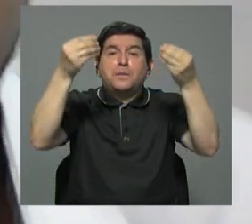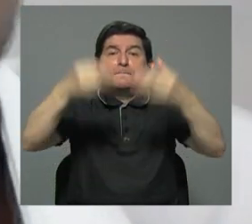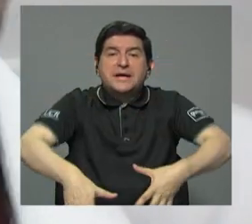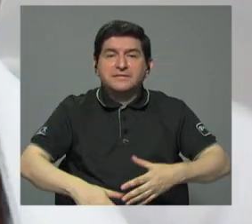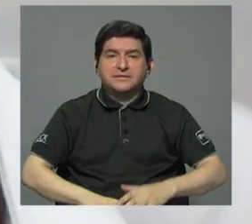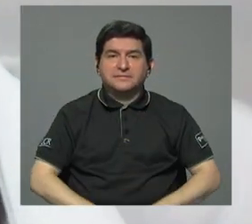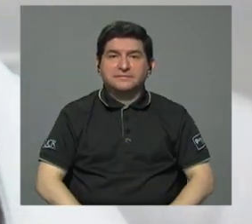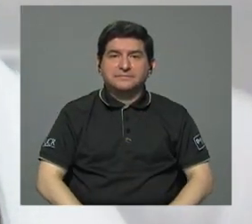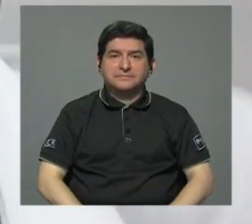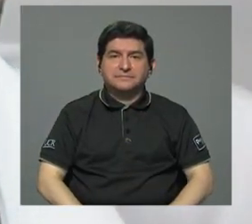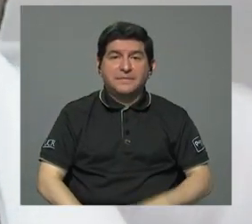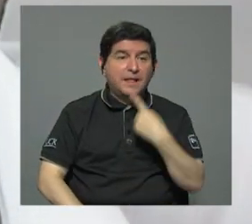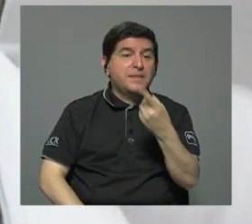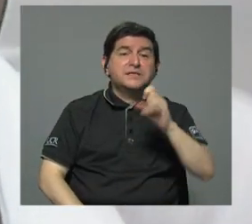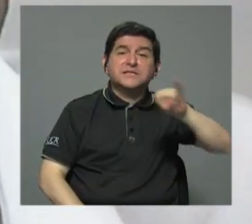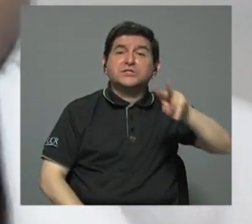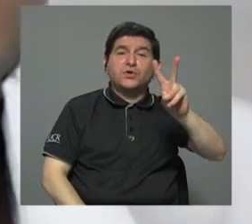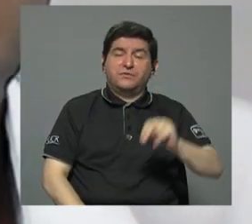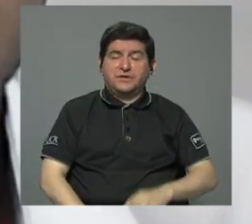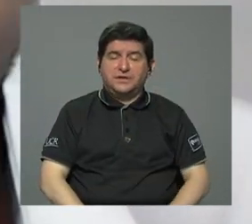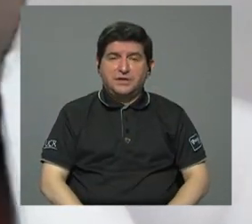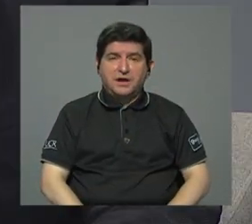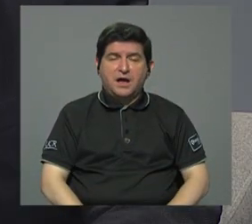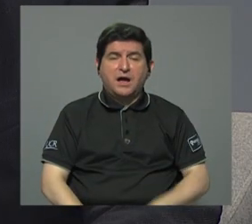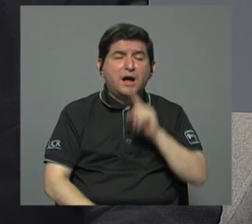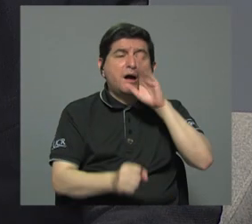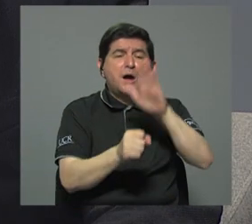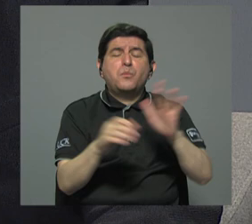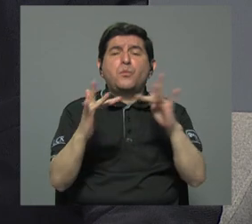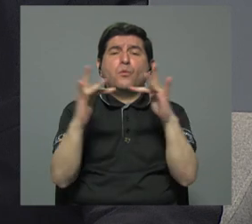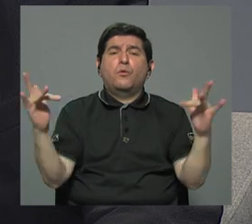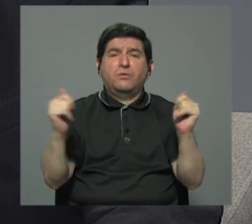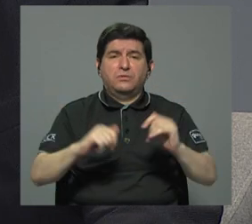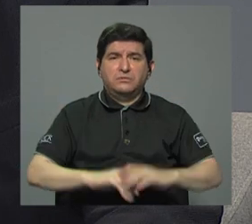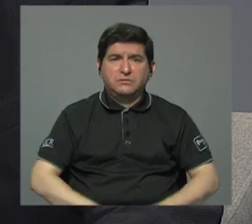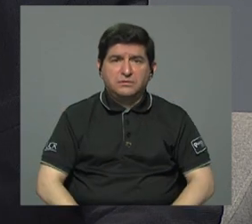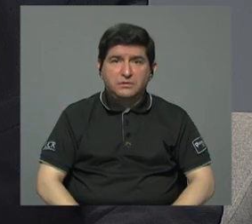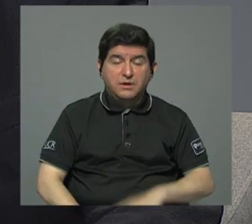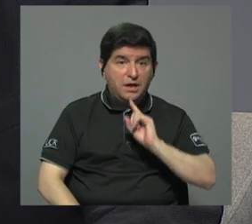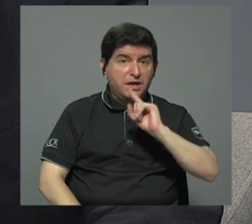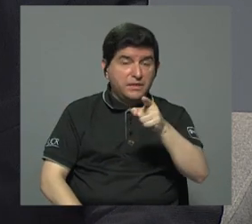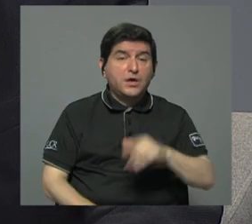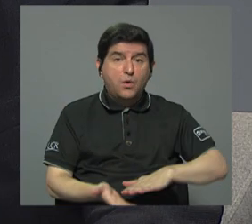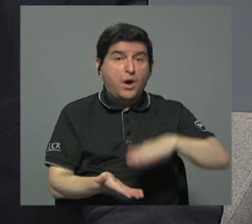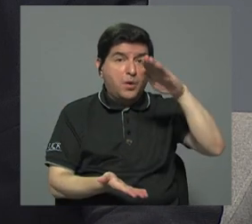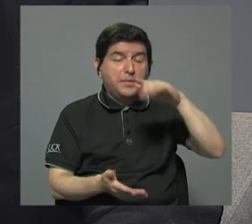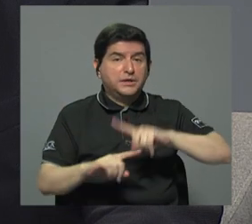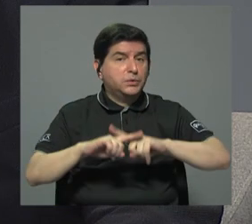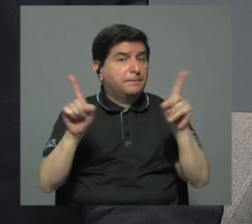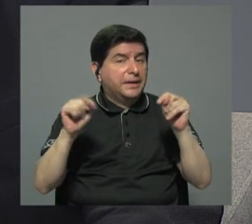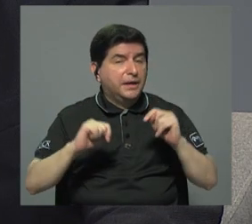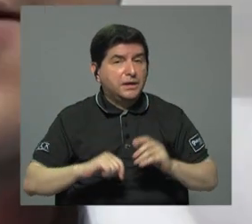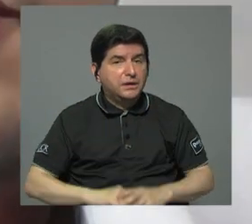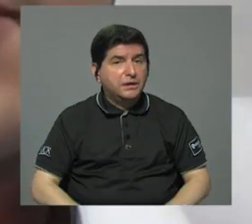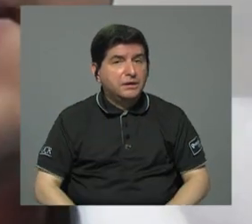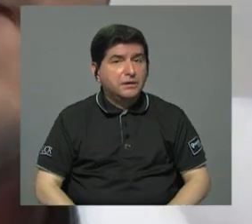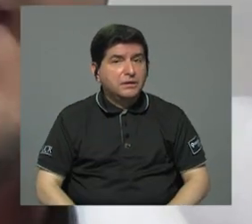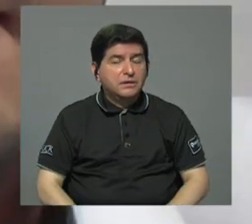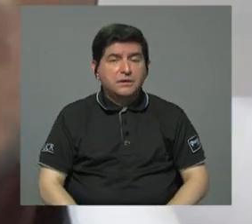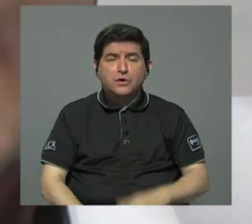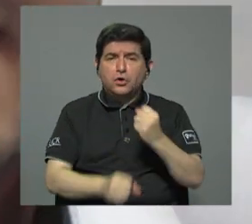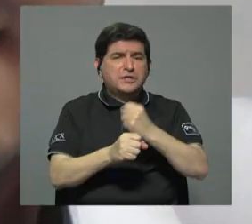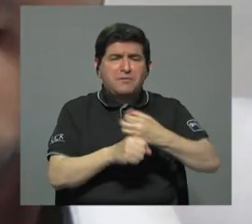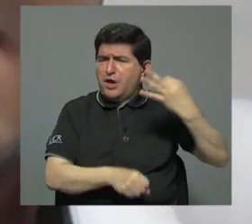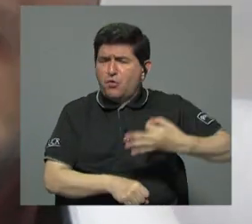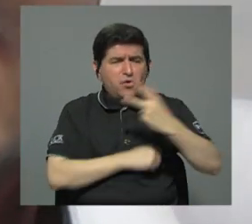bien, John dice, bueno, son promesas vacías. Ya él habló de un aumento, pero vamos a ver, ¿cuánto es la informalidad del país?